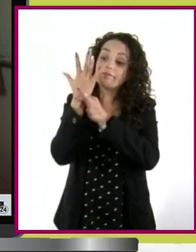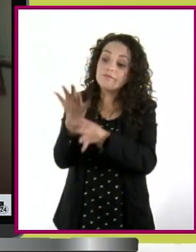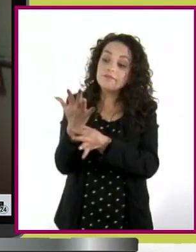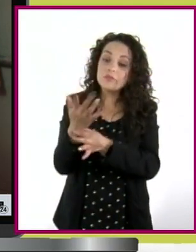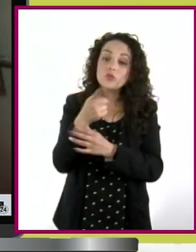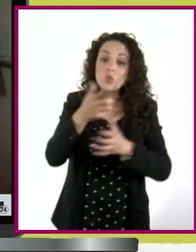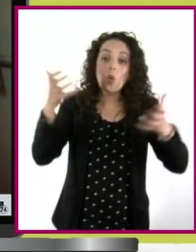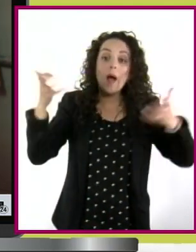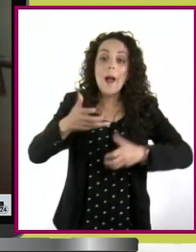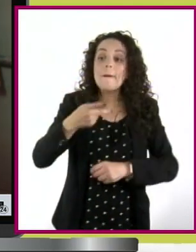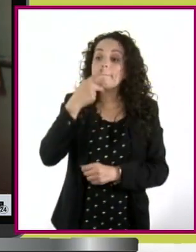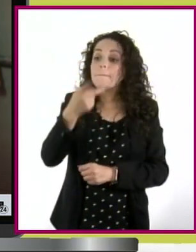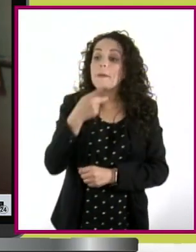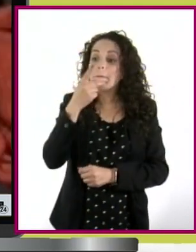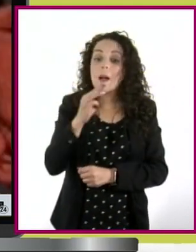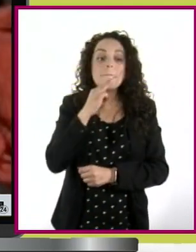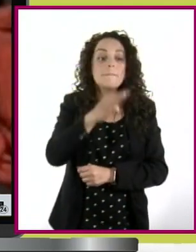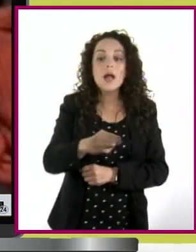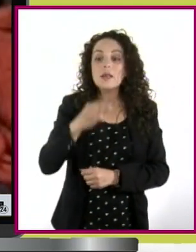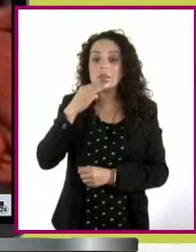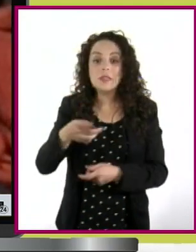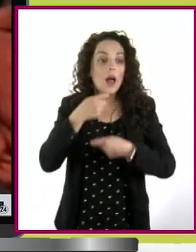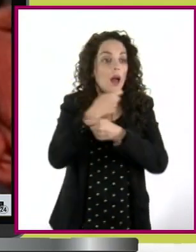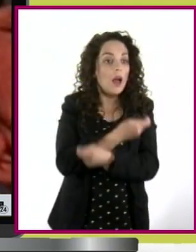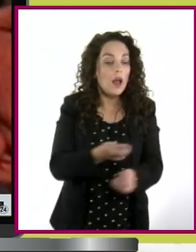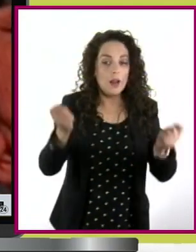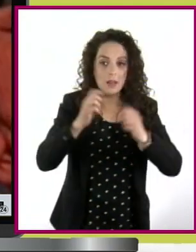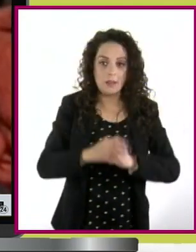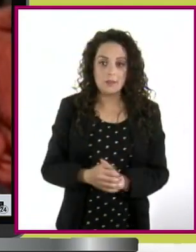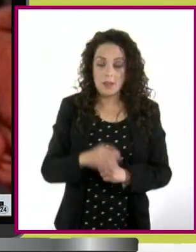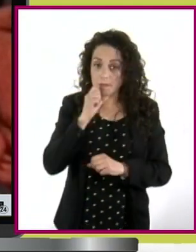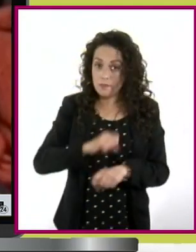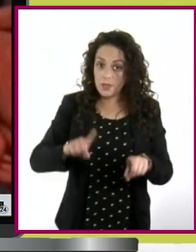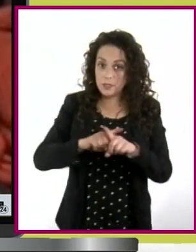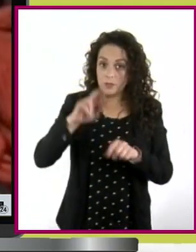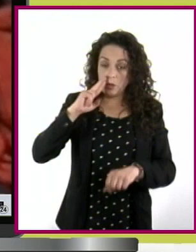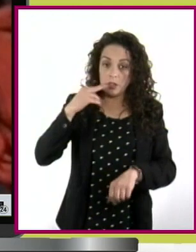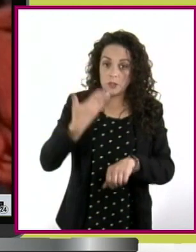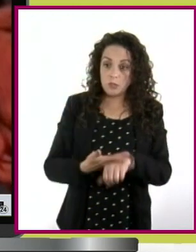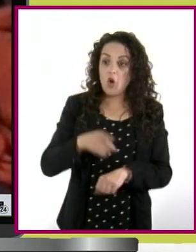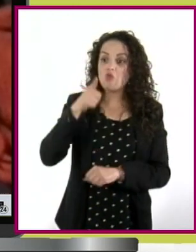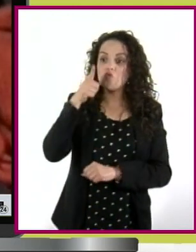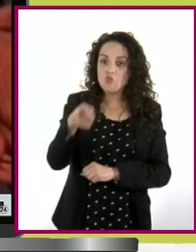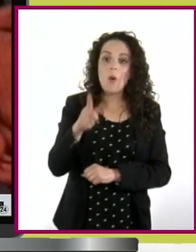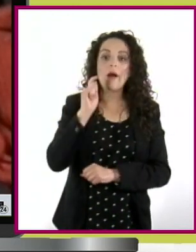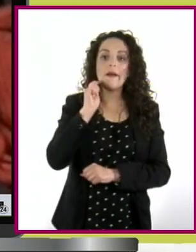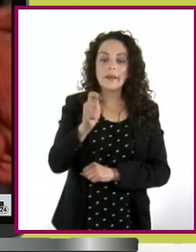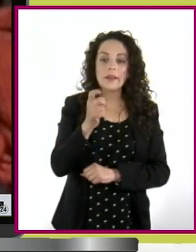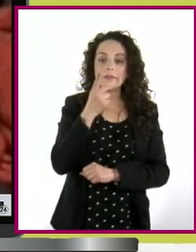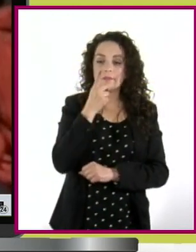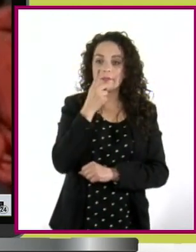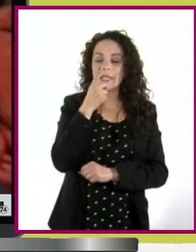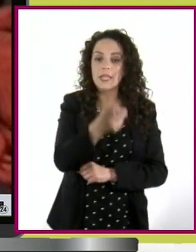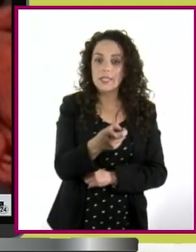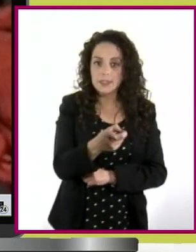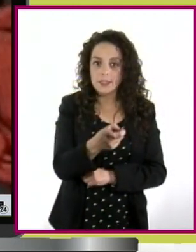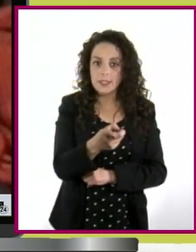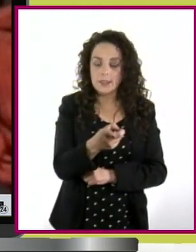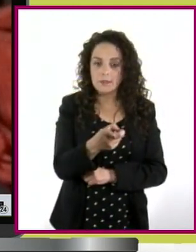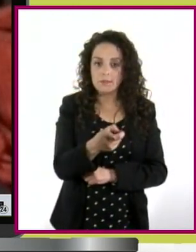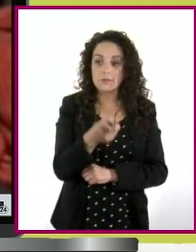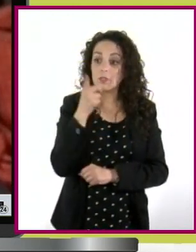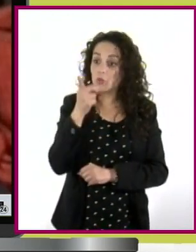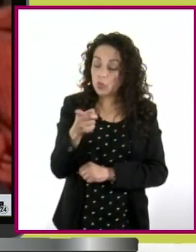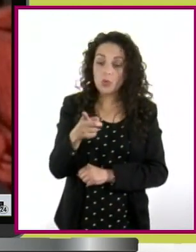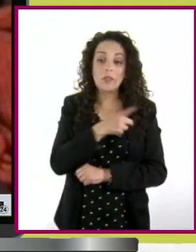mensajes que tú aportas, pero también tienes que ser responsable de lo que estás interpretando y de hacer